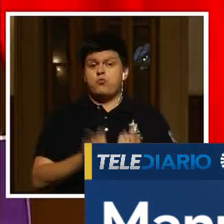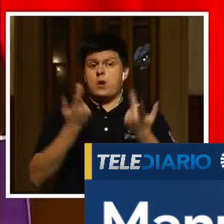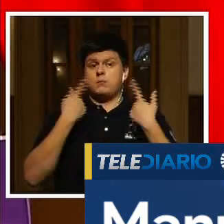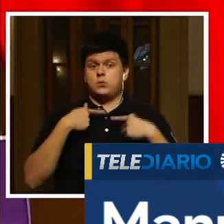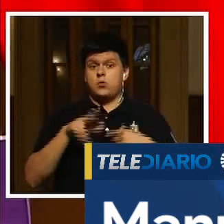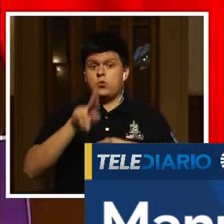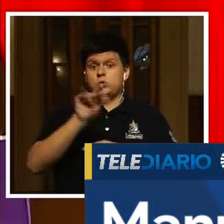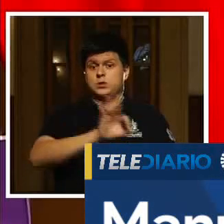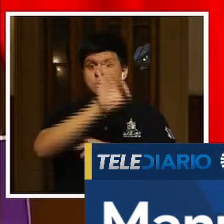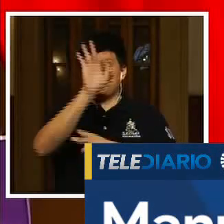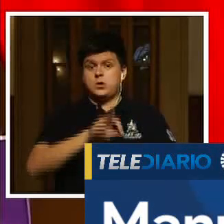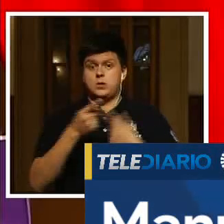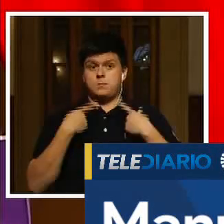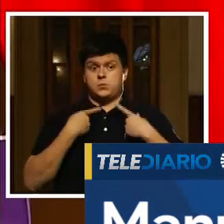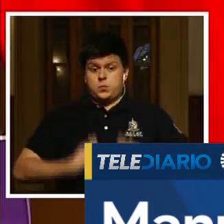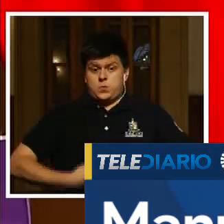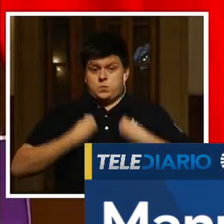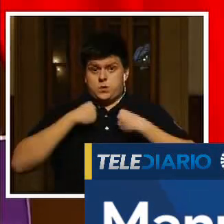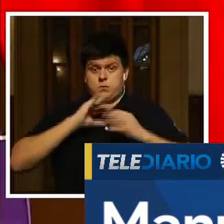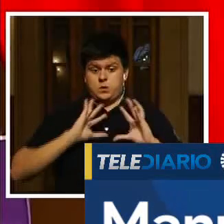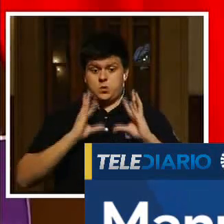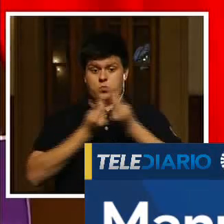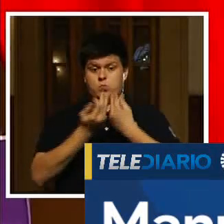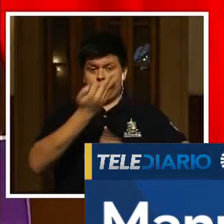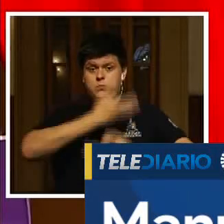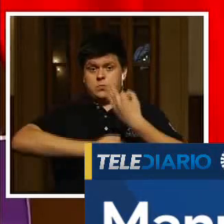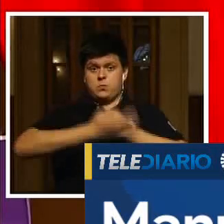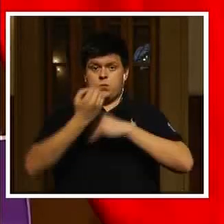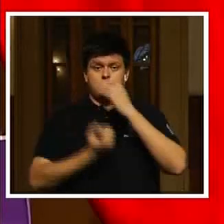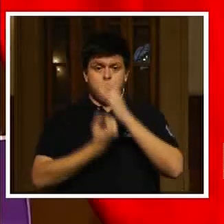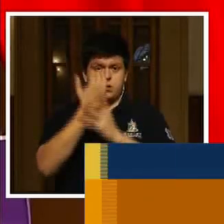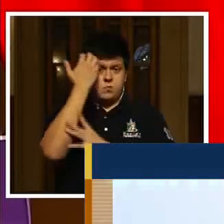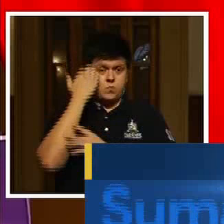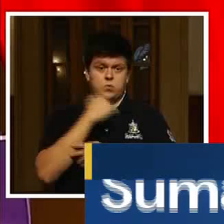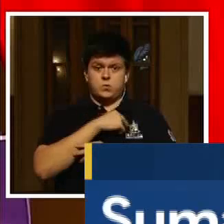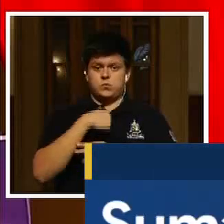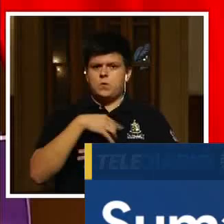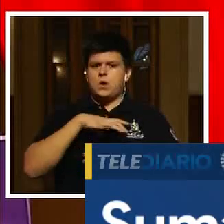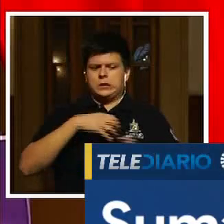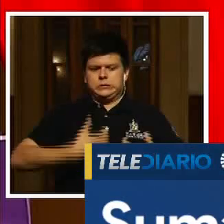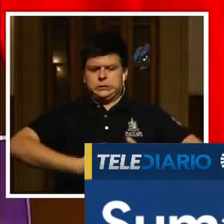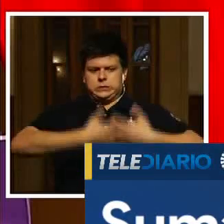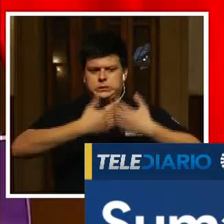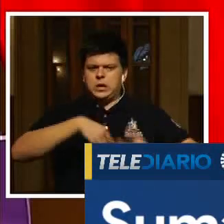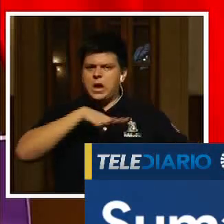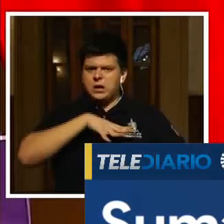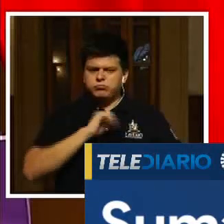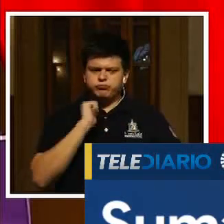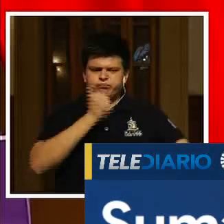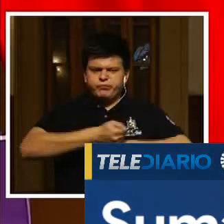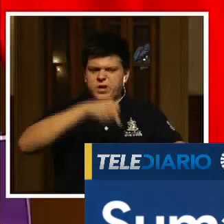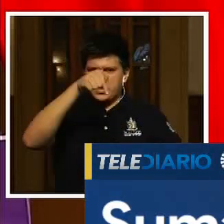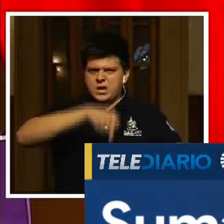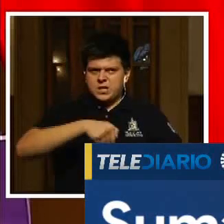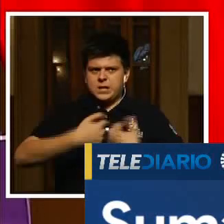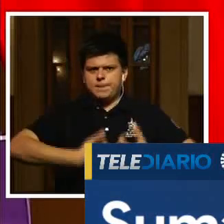población de Nuevo León. Nuevo León es un estado industrial, es un estado donde hay mucha empresa y